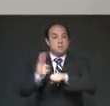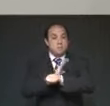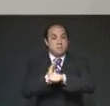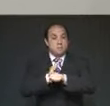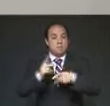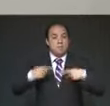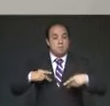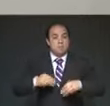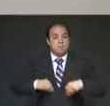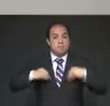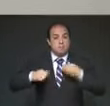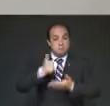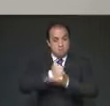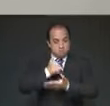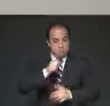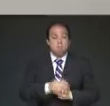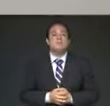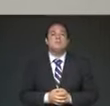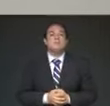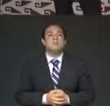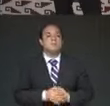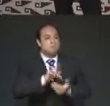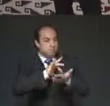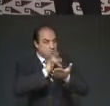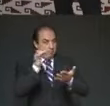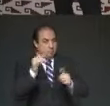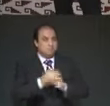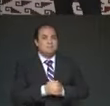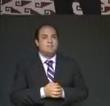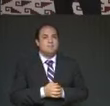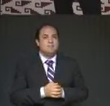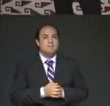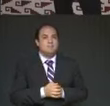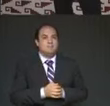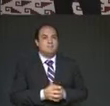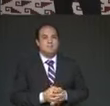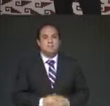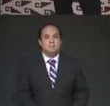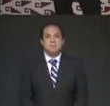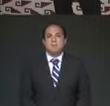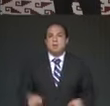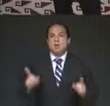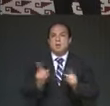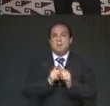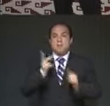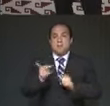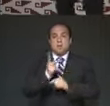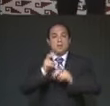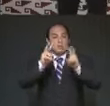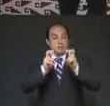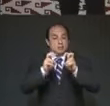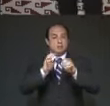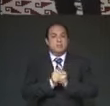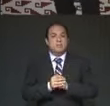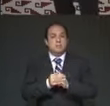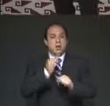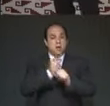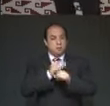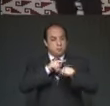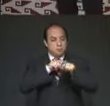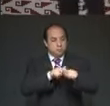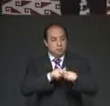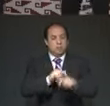ciudad. Perfecto. Muchas gracias al momento. Gracias. Concluimos con las preguntas sobre el tema. En un momento